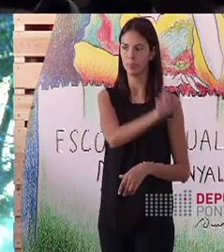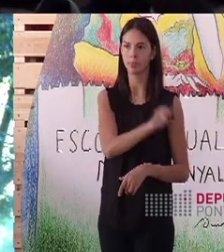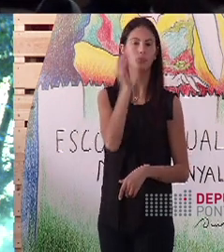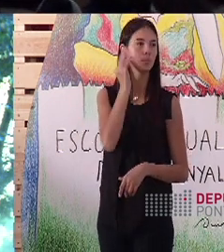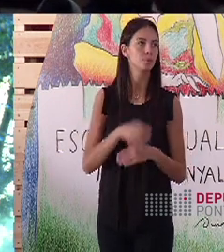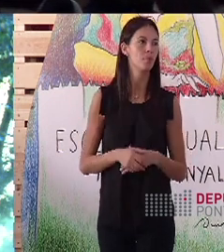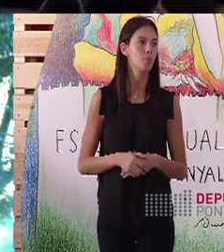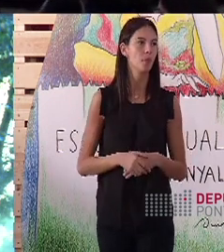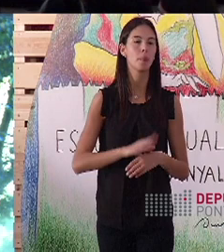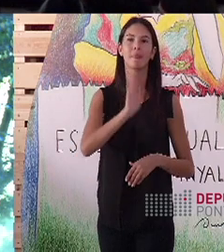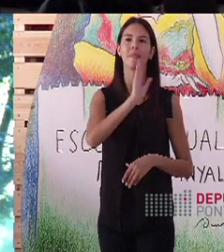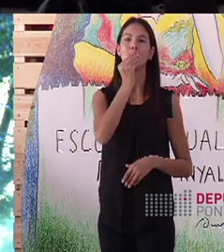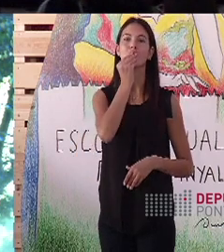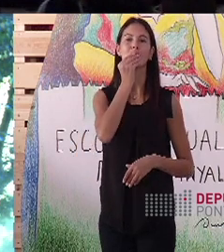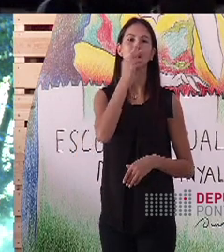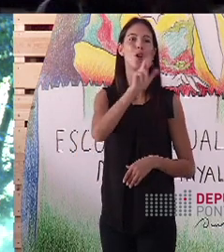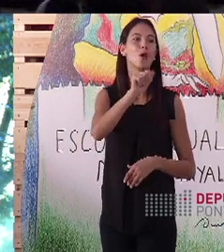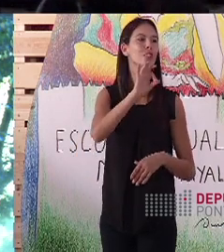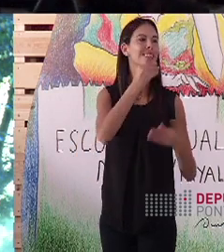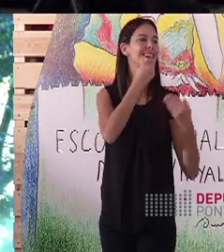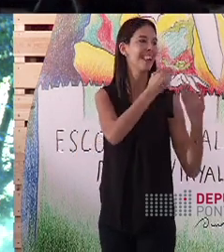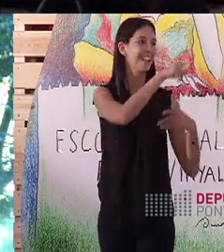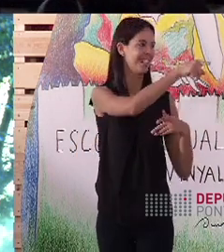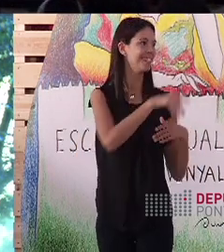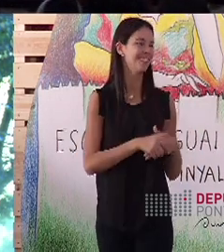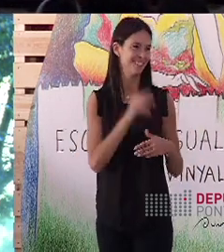Hola. Rosa, gracias. ¿Dónde está? Aquí. Ali.